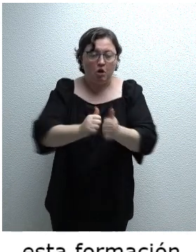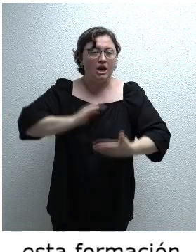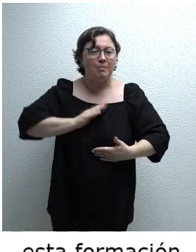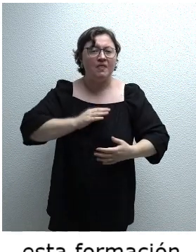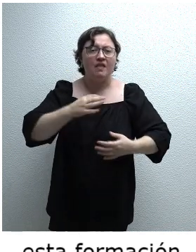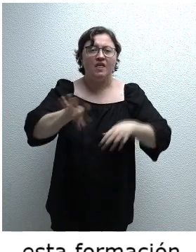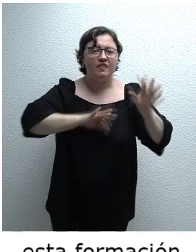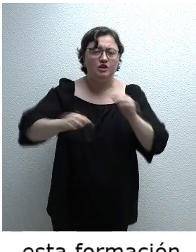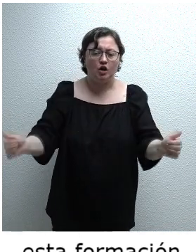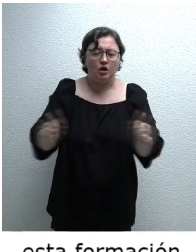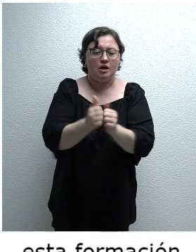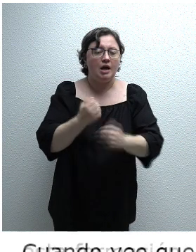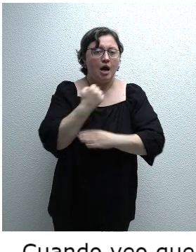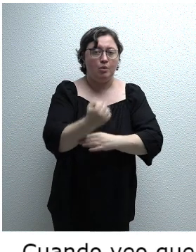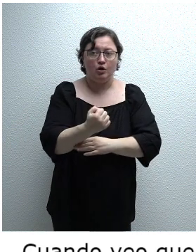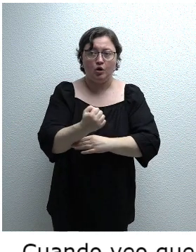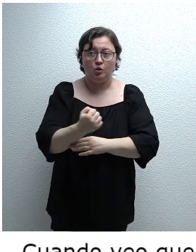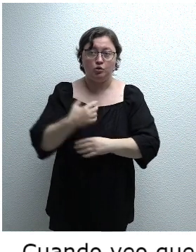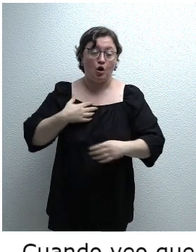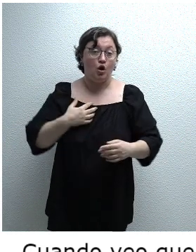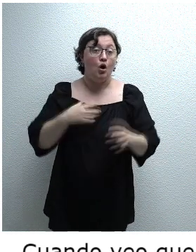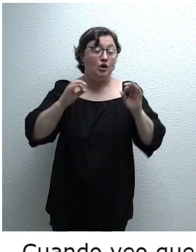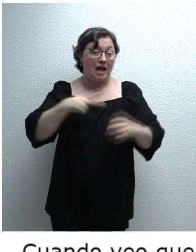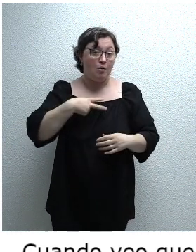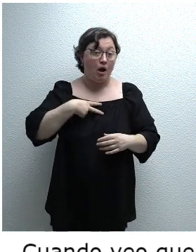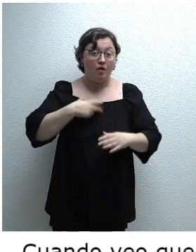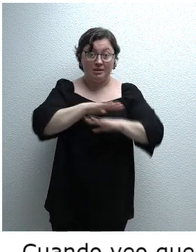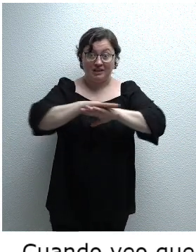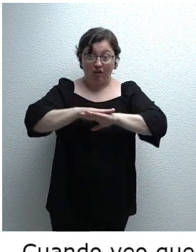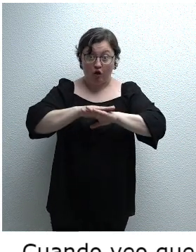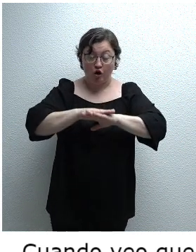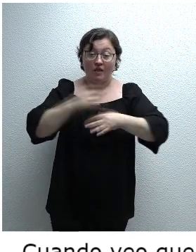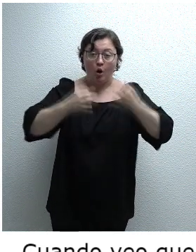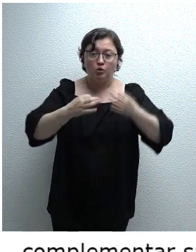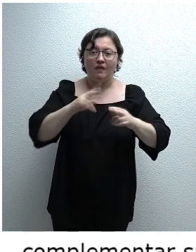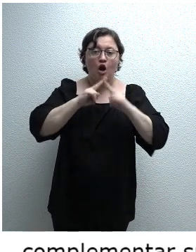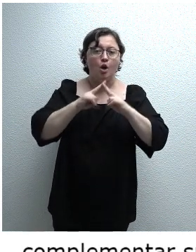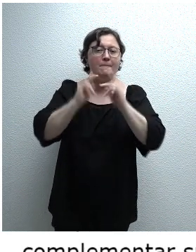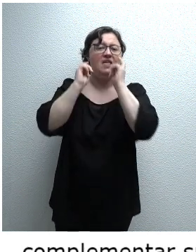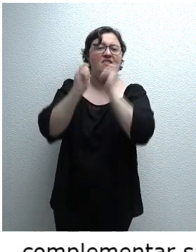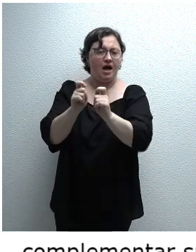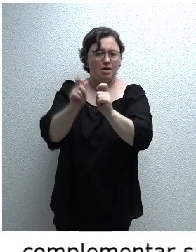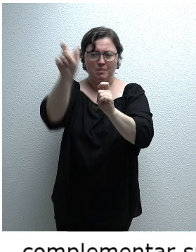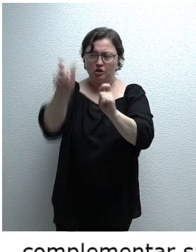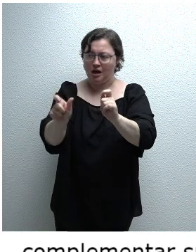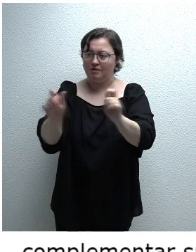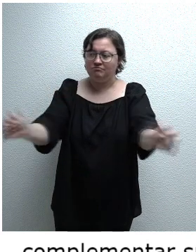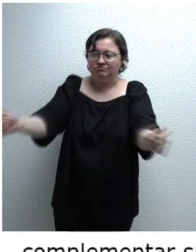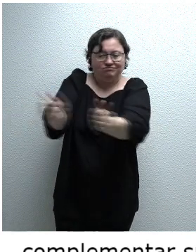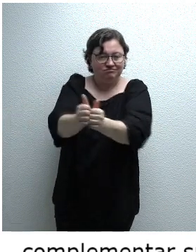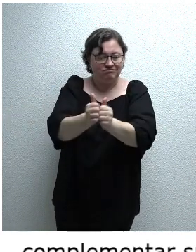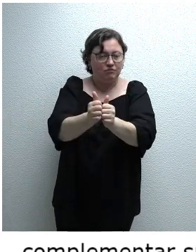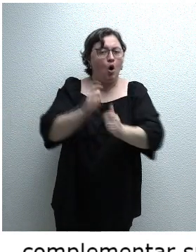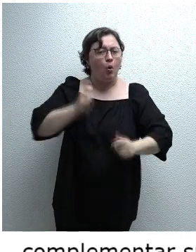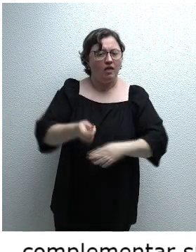capacidad jurídica, el letrado de la Administración de Justicia es el que hará el nombramiento de la persona que haya designado el